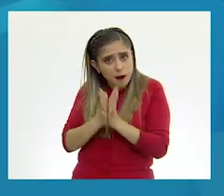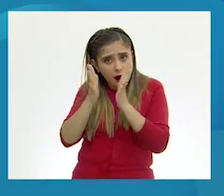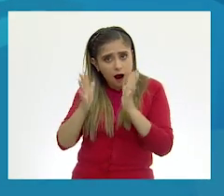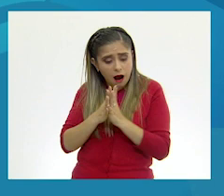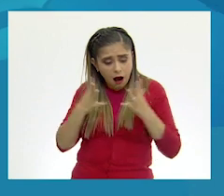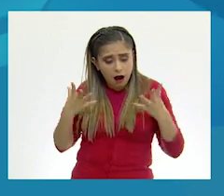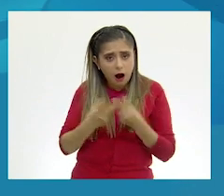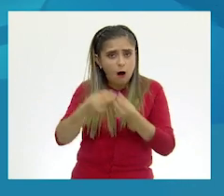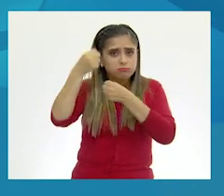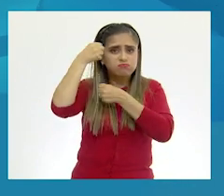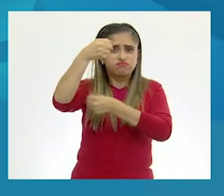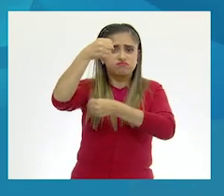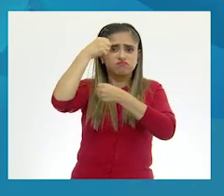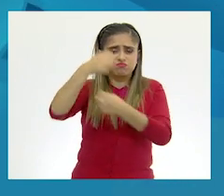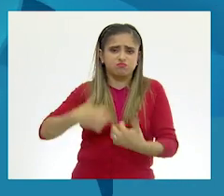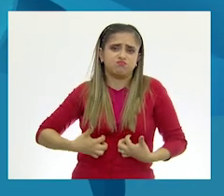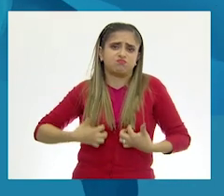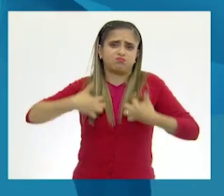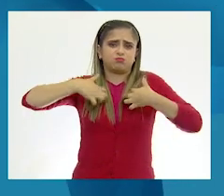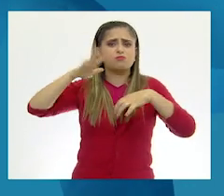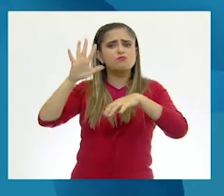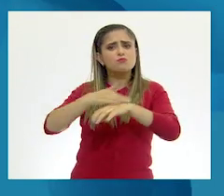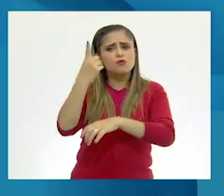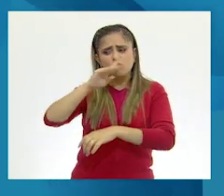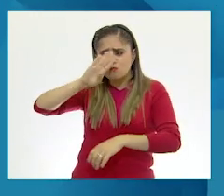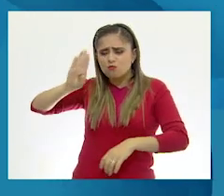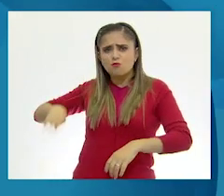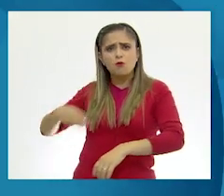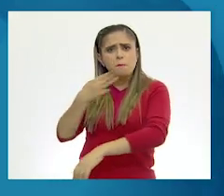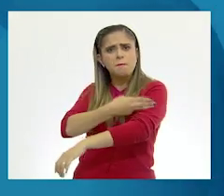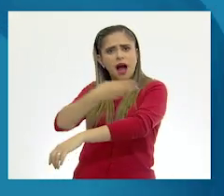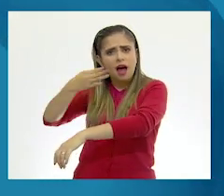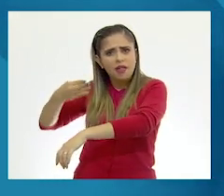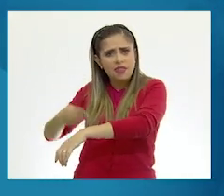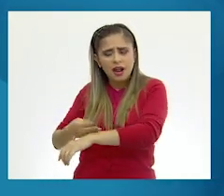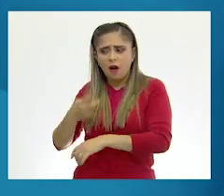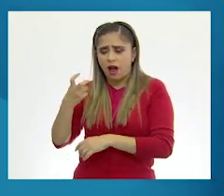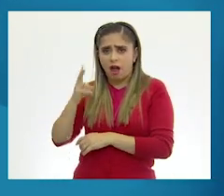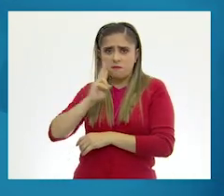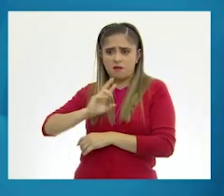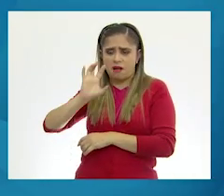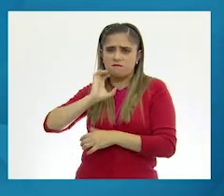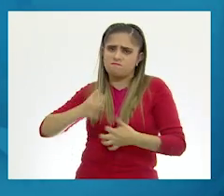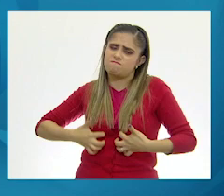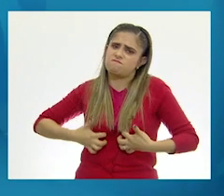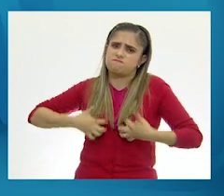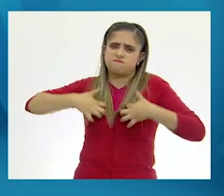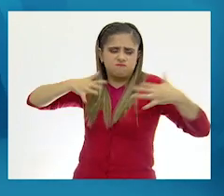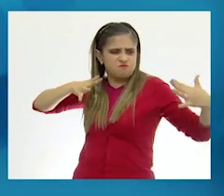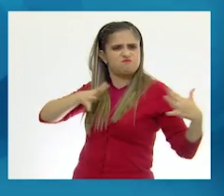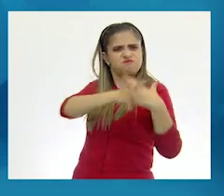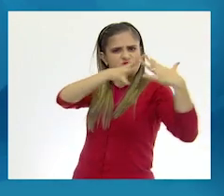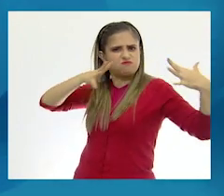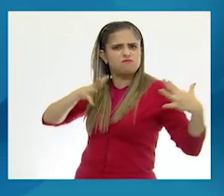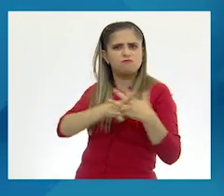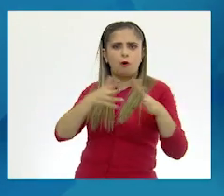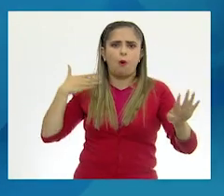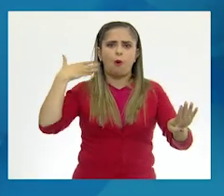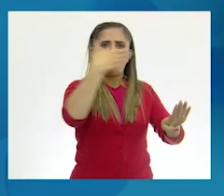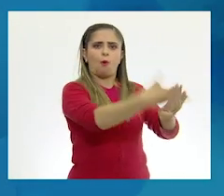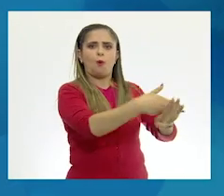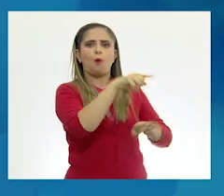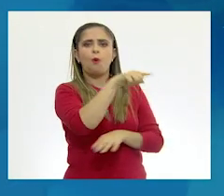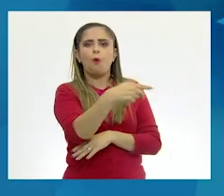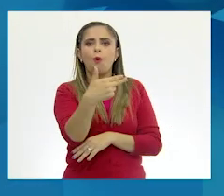movimiento. Ante la muerte de Madero, Venustiano Carranza organizó un ejército para luchar contra Huerta. Uy,